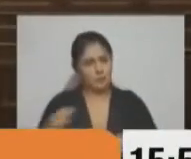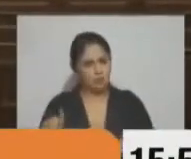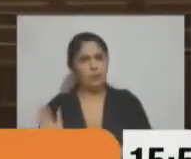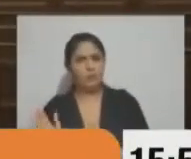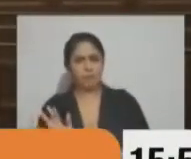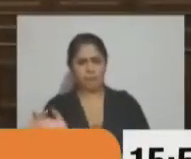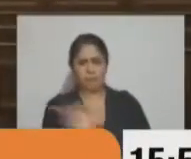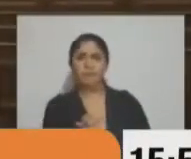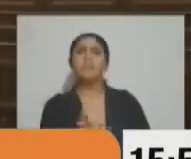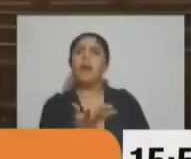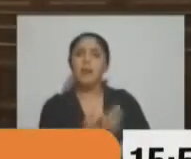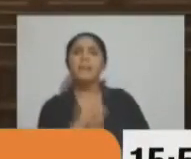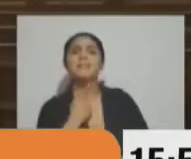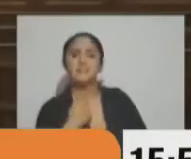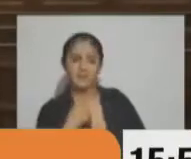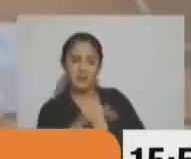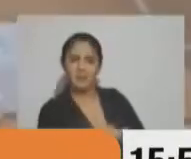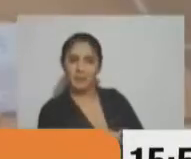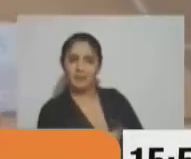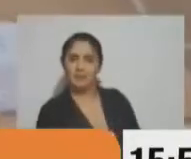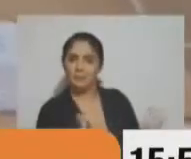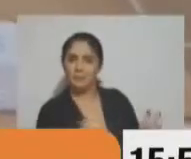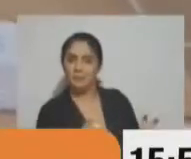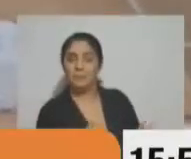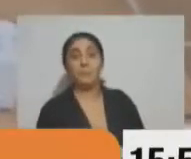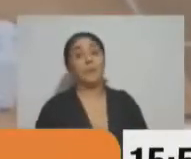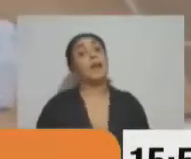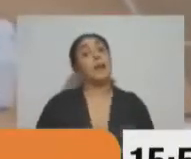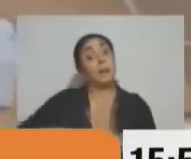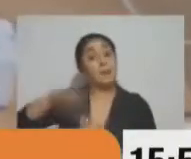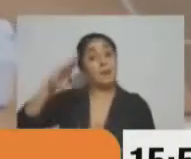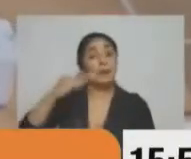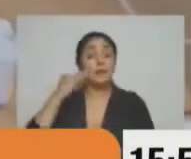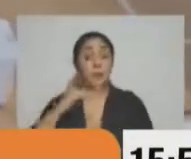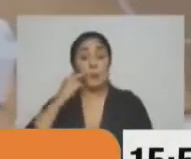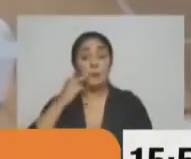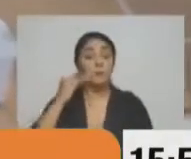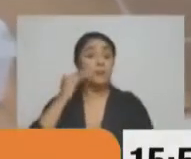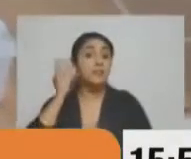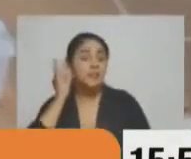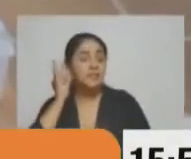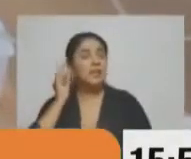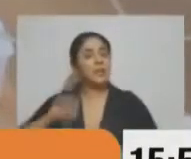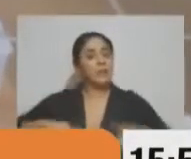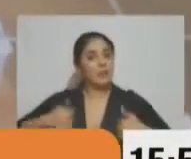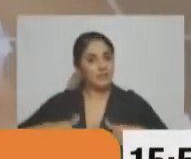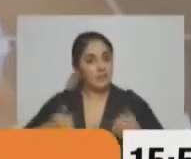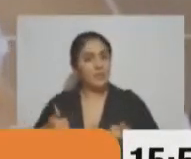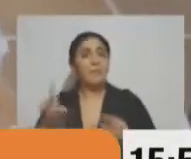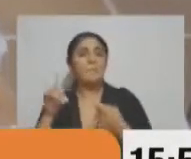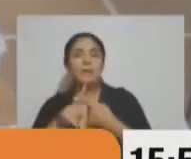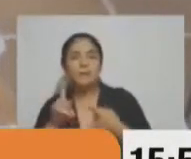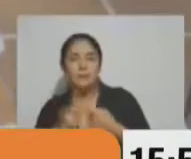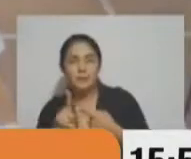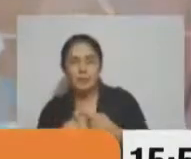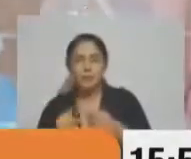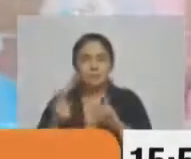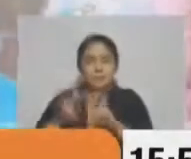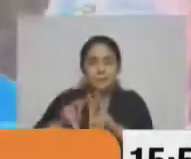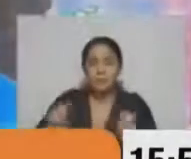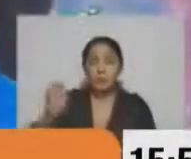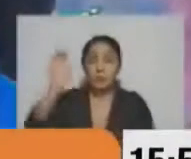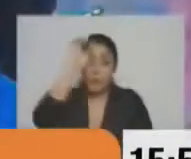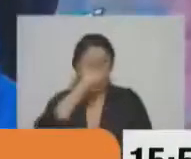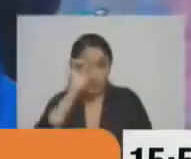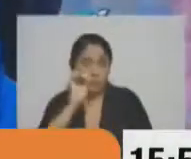pero también entender que estamos todos y todas aprendiendo, de verdad. Yo también me sorprendo y de hecho creo que cada vez que hablo